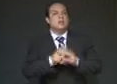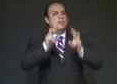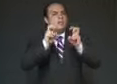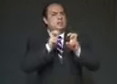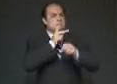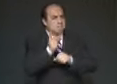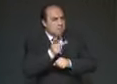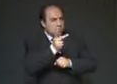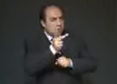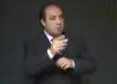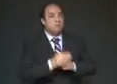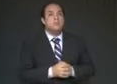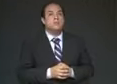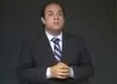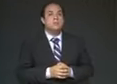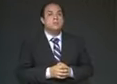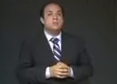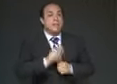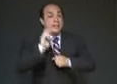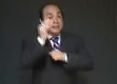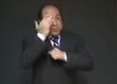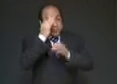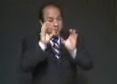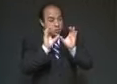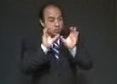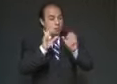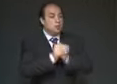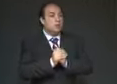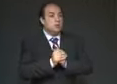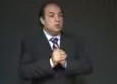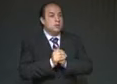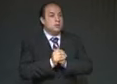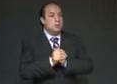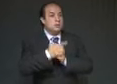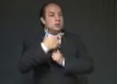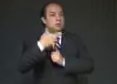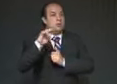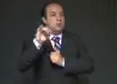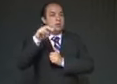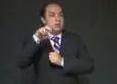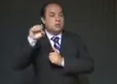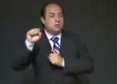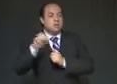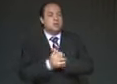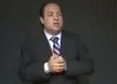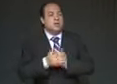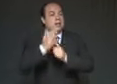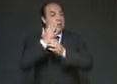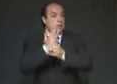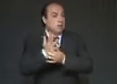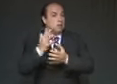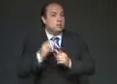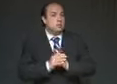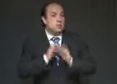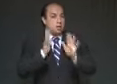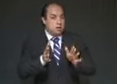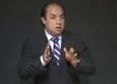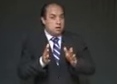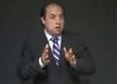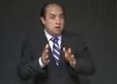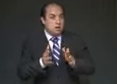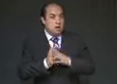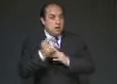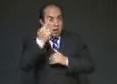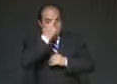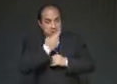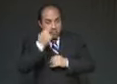quería preguntarle, este reconocimiento, este récord Guinness, están pues quizá destacando que ya estén en